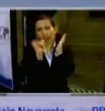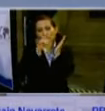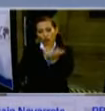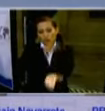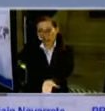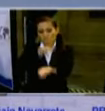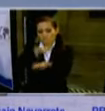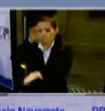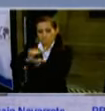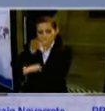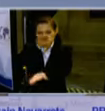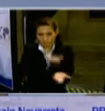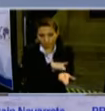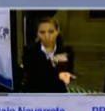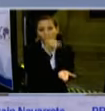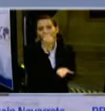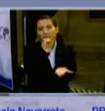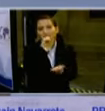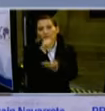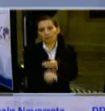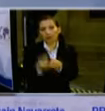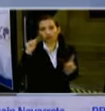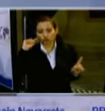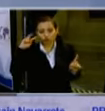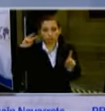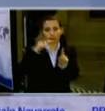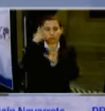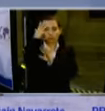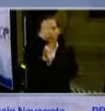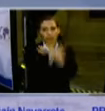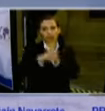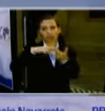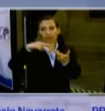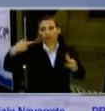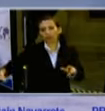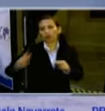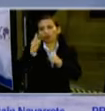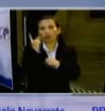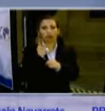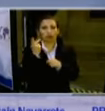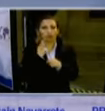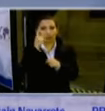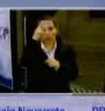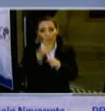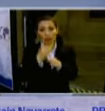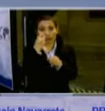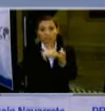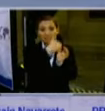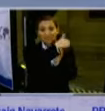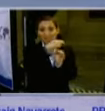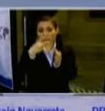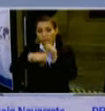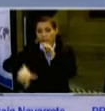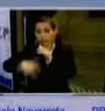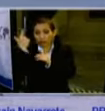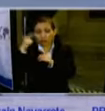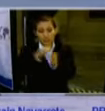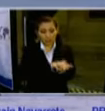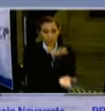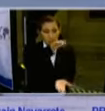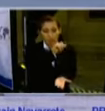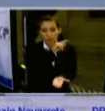antologías. Destacan Perspectivas de la Política Exterior de México 2006-2012, Antología de la Política